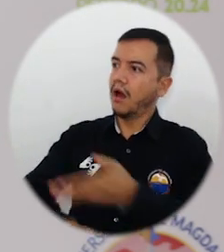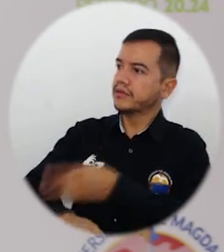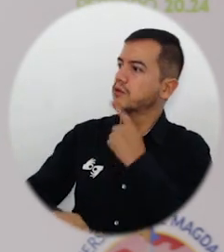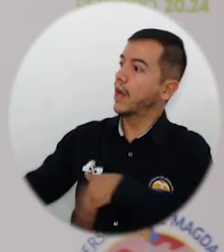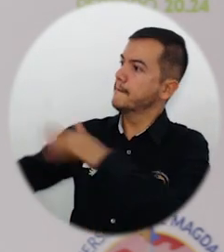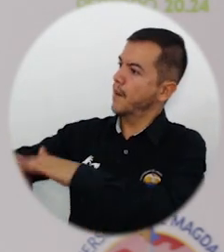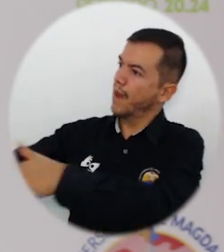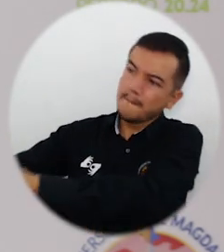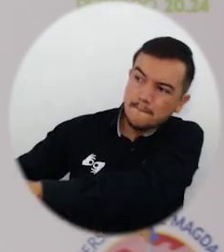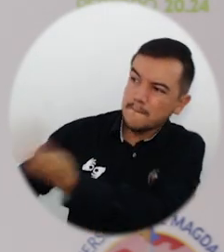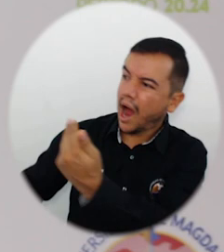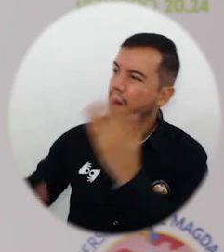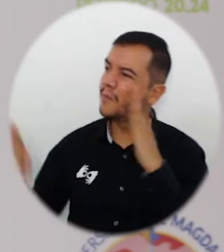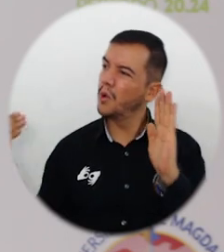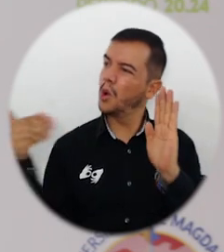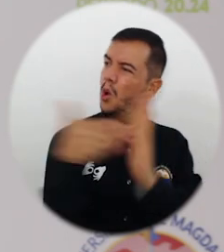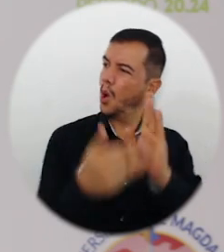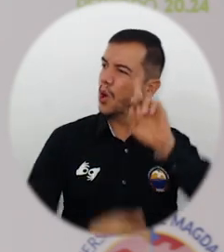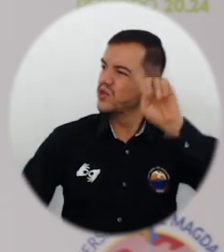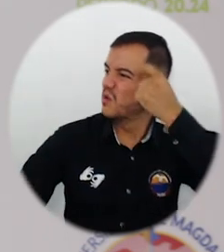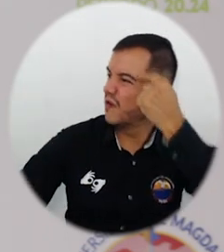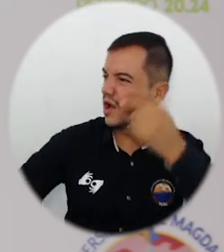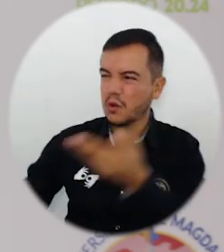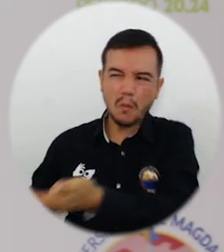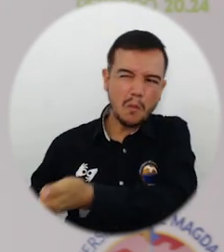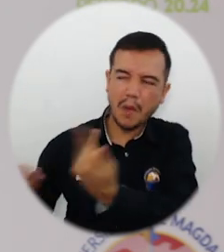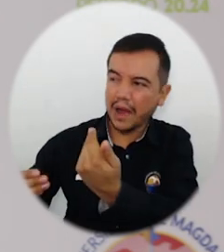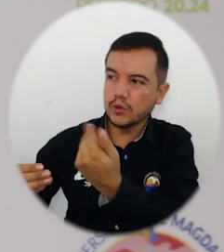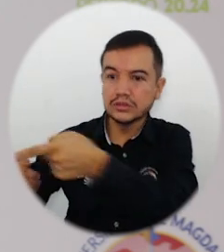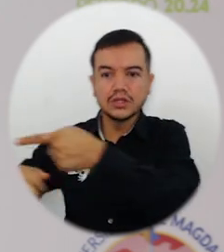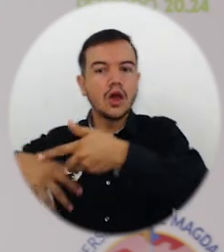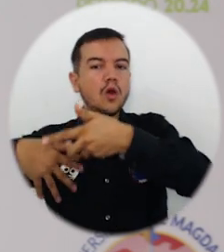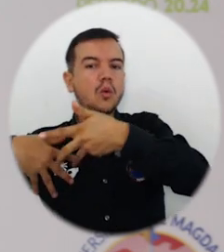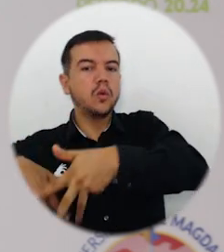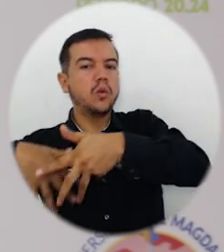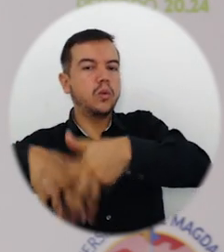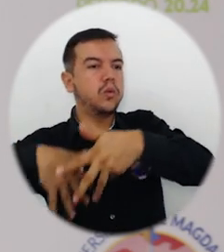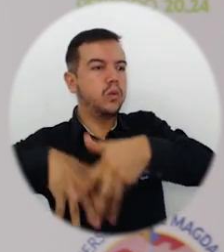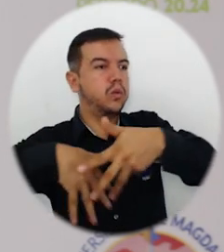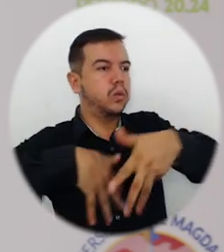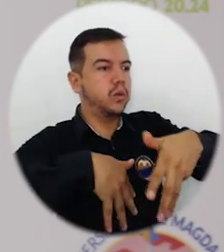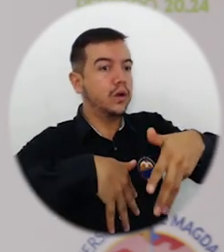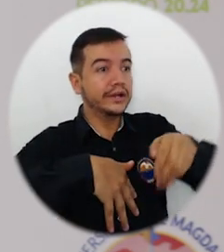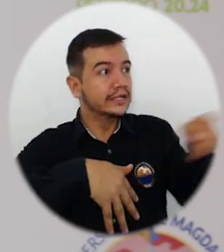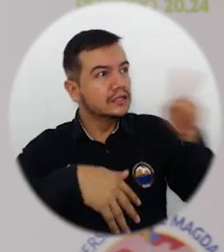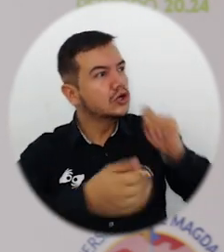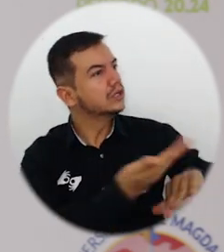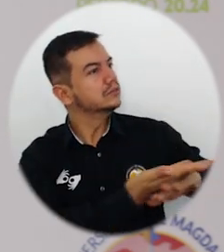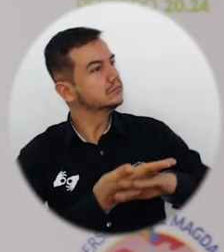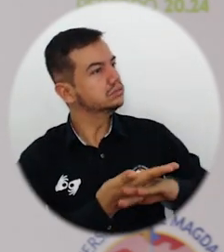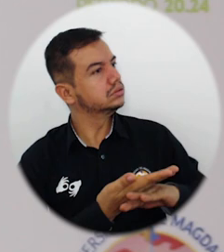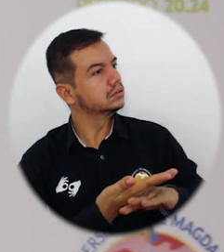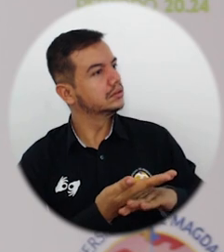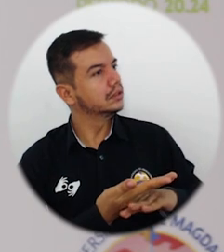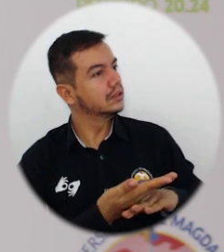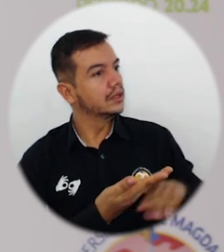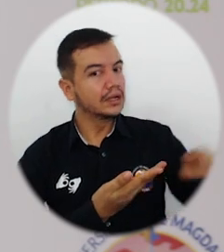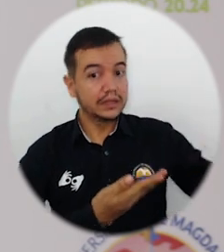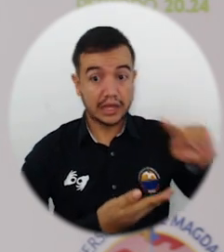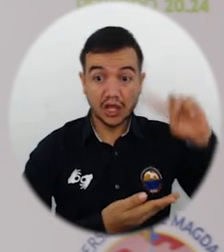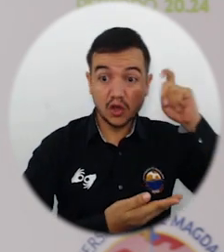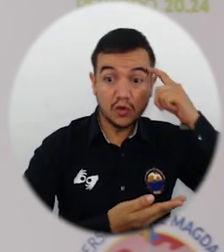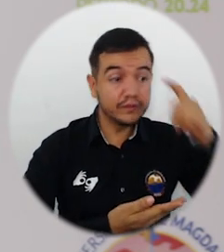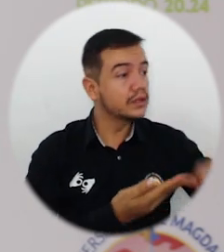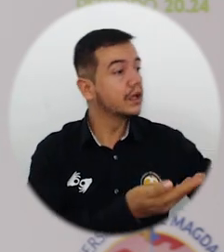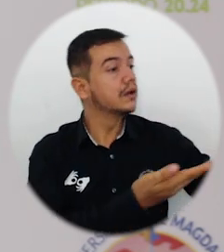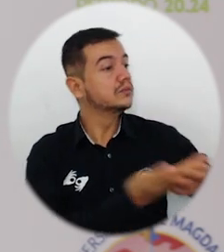hicimos nosotros también y participamos de manera activa, cuando nuestros jóvenes marchan exigiendo sus derechos a los entes territoriales, entonces la respuesta es